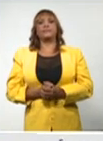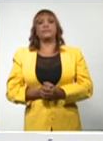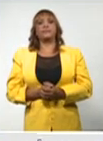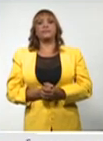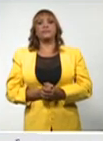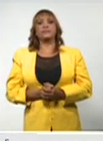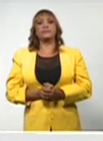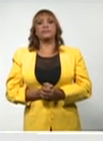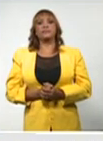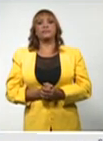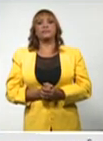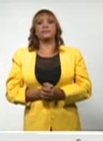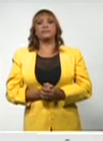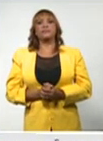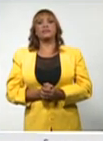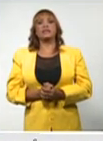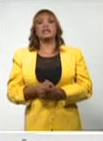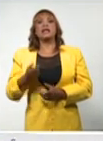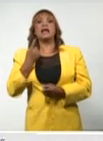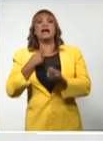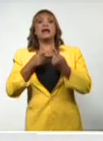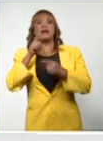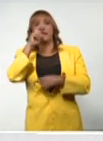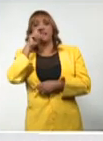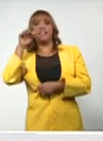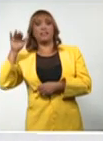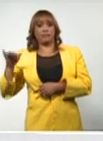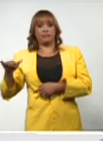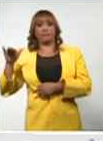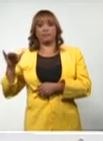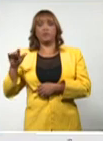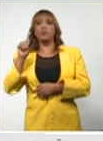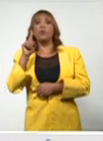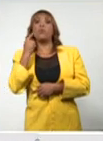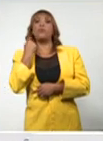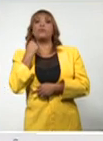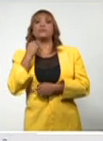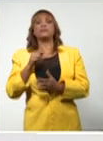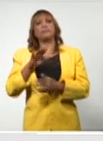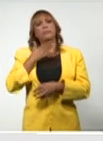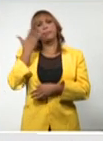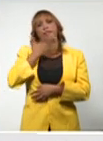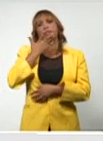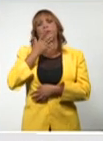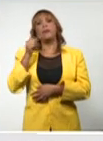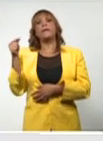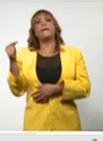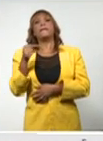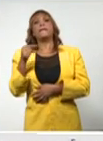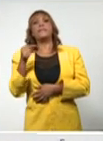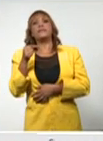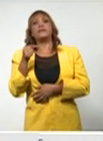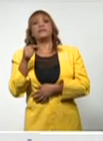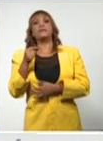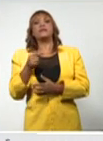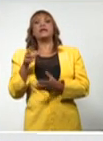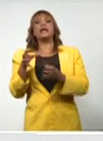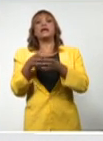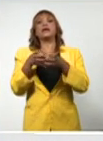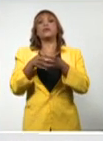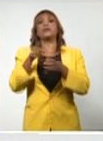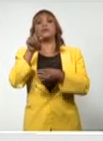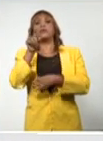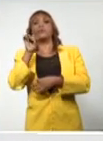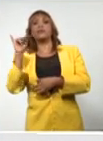un caso de edad pediátrica, de un año de edad, menor de en el grupo de 1 a 19